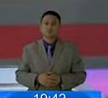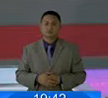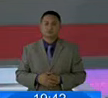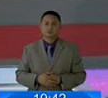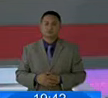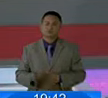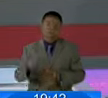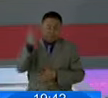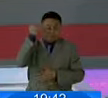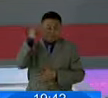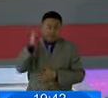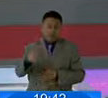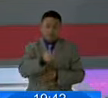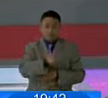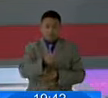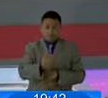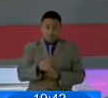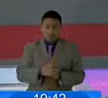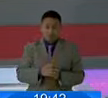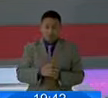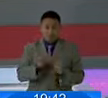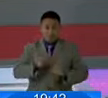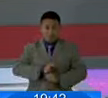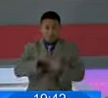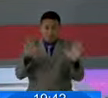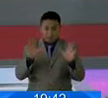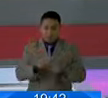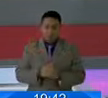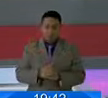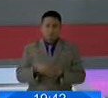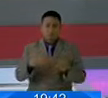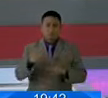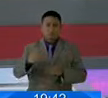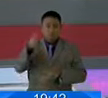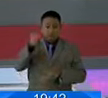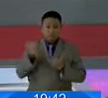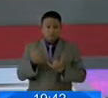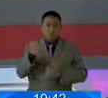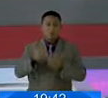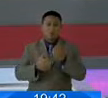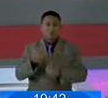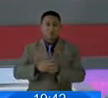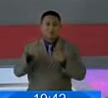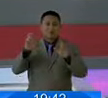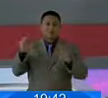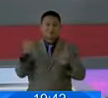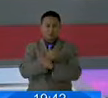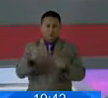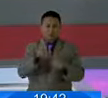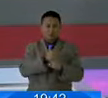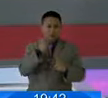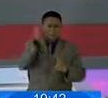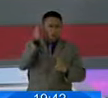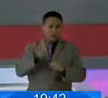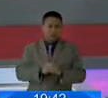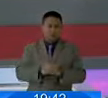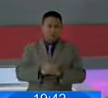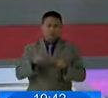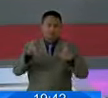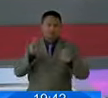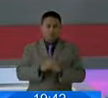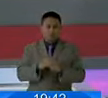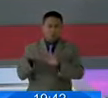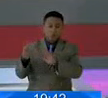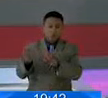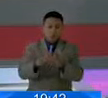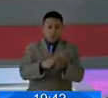Iniciativas como las que acabamos de ver no nacieron de la noche a la mañana, son alternativas a la creciente problemática de la violencia contra la mujer. Los casos de femicidio